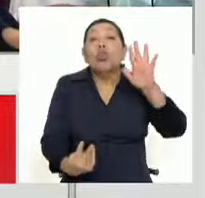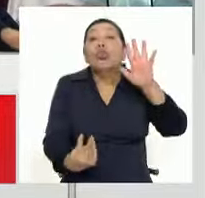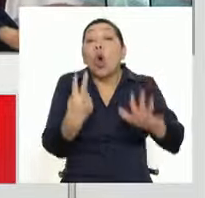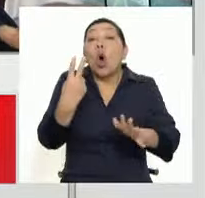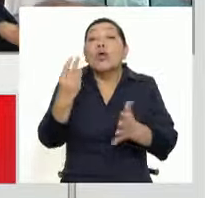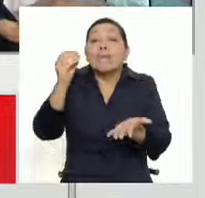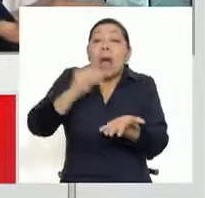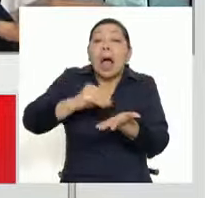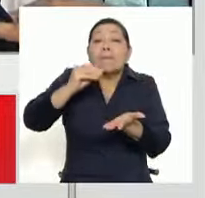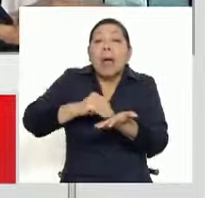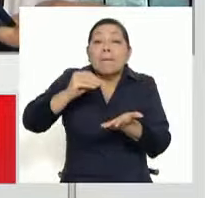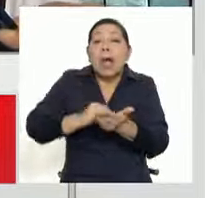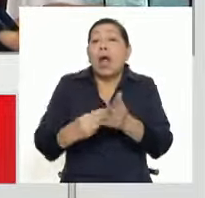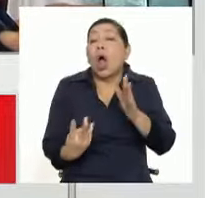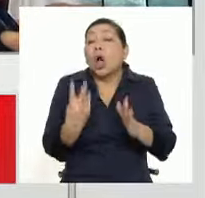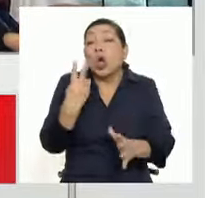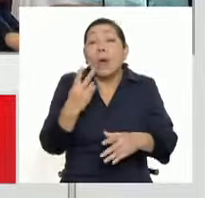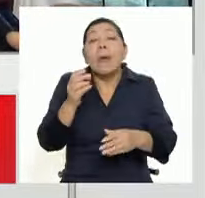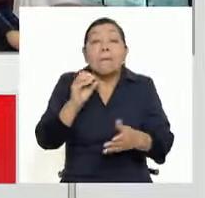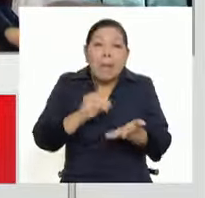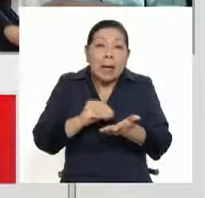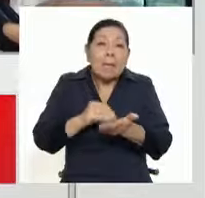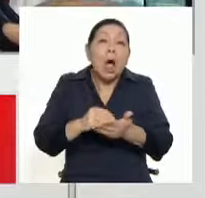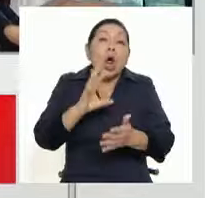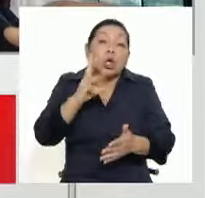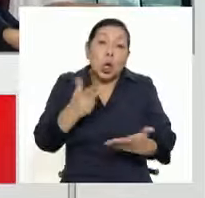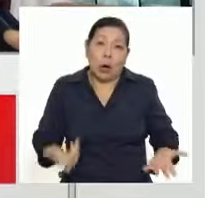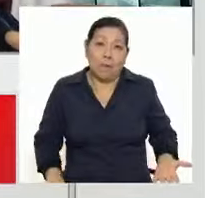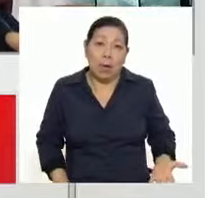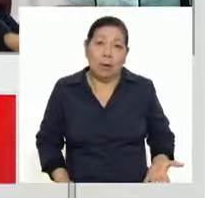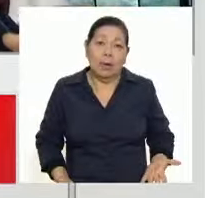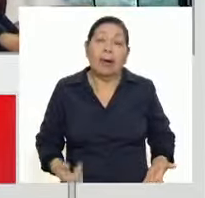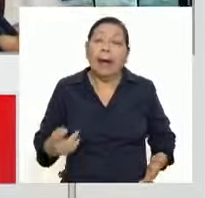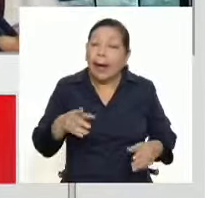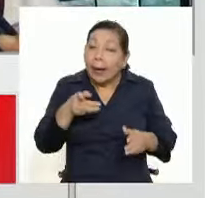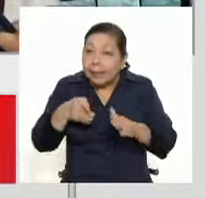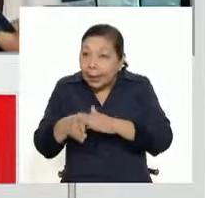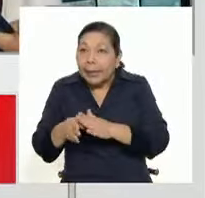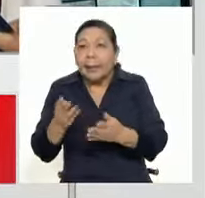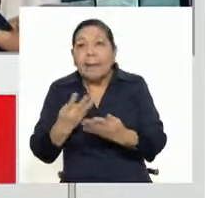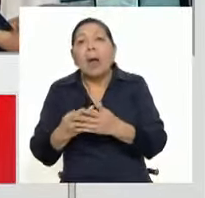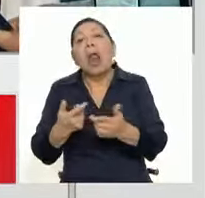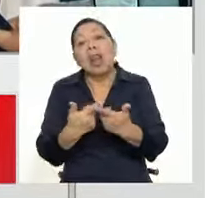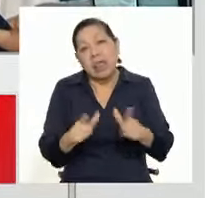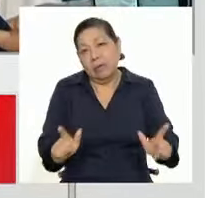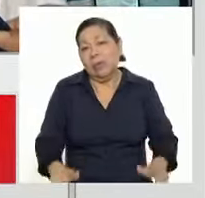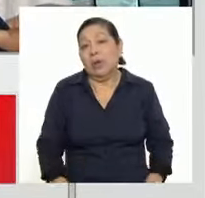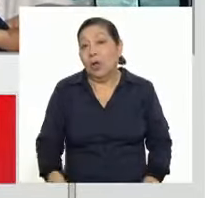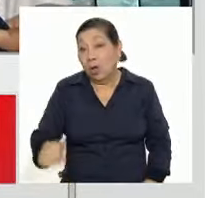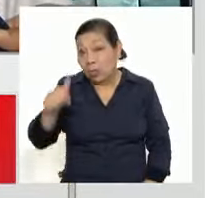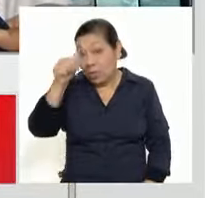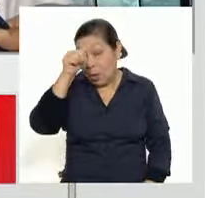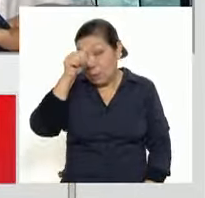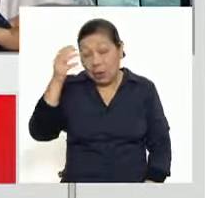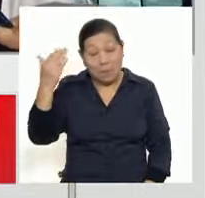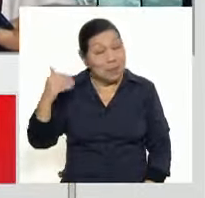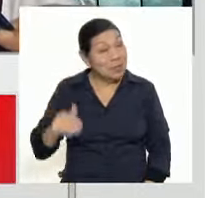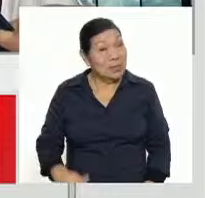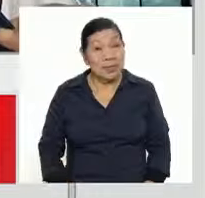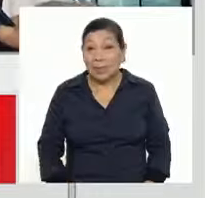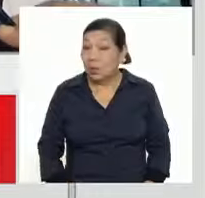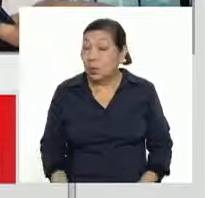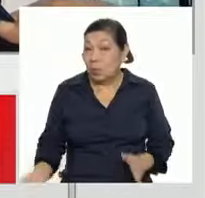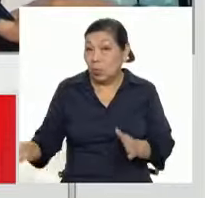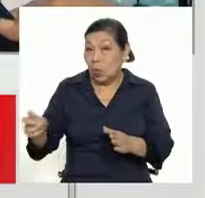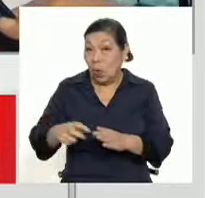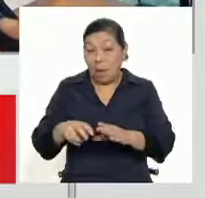doceava vez que ha sido intervenido por diferentes delitos, todos contra el patrimonio. Y el día domingo pasado ya subió